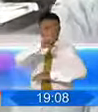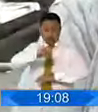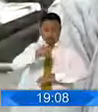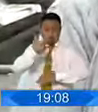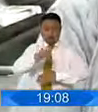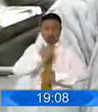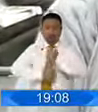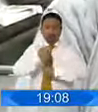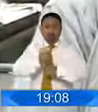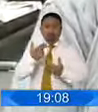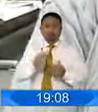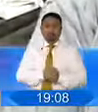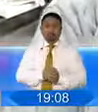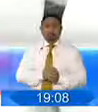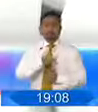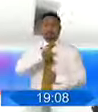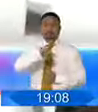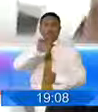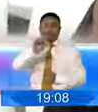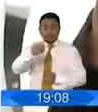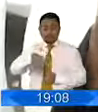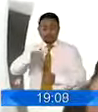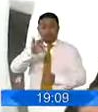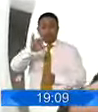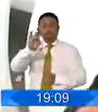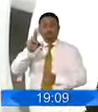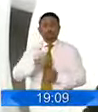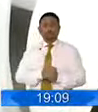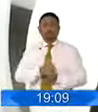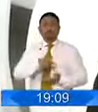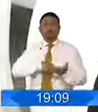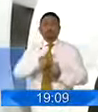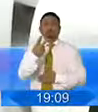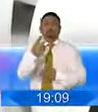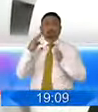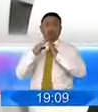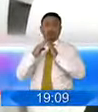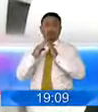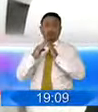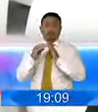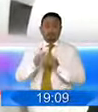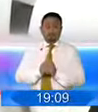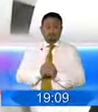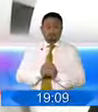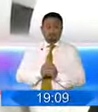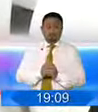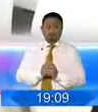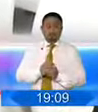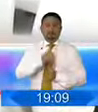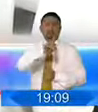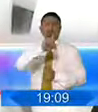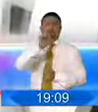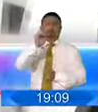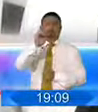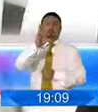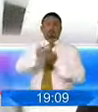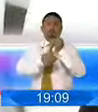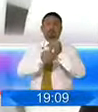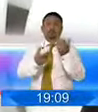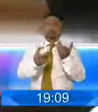Yo pagaba 20 y me ha salido 87. Pago de dos casas y pago, me ha subido total $100 más.